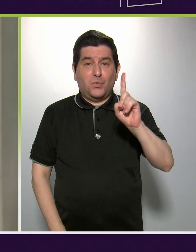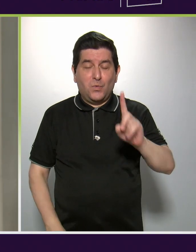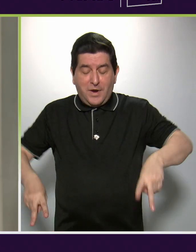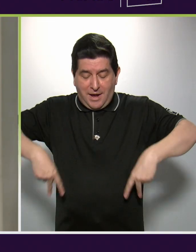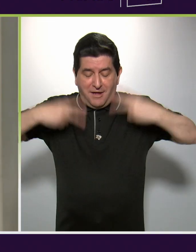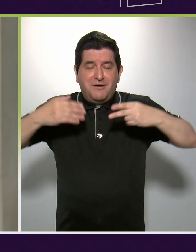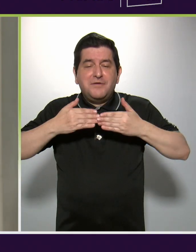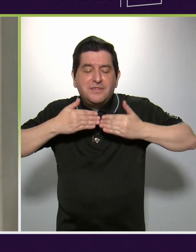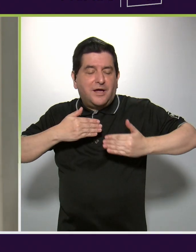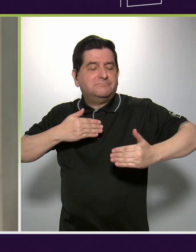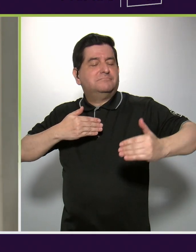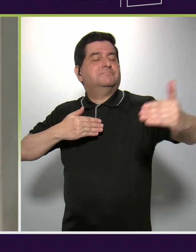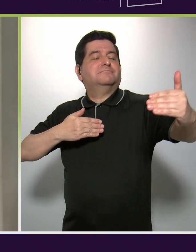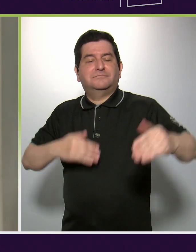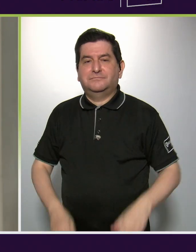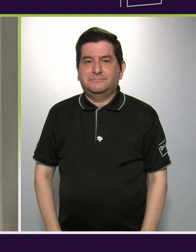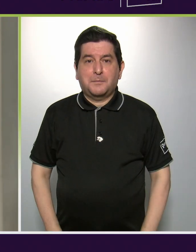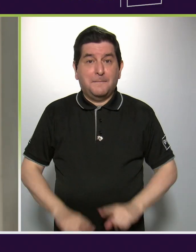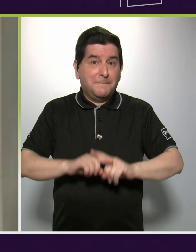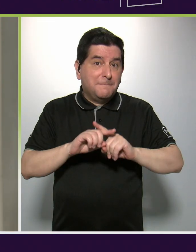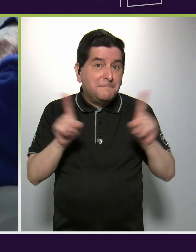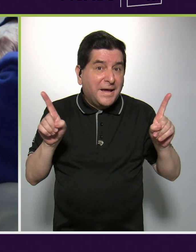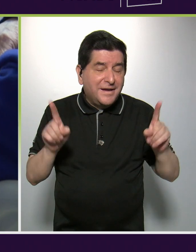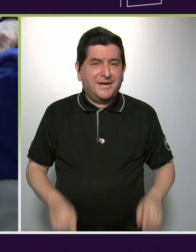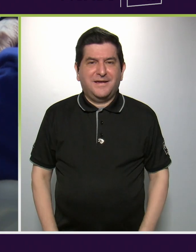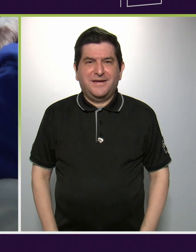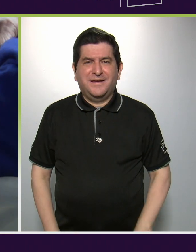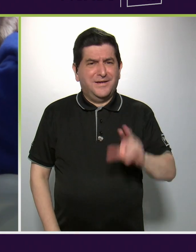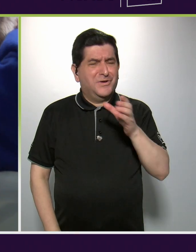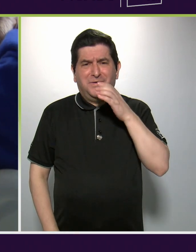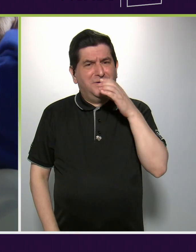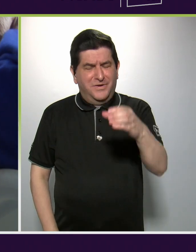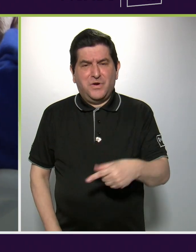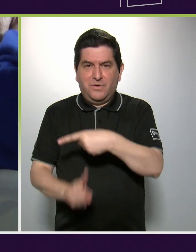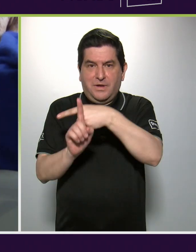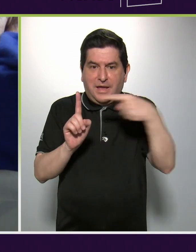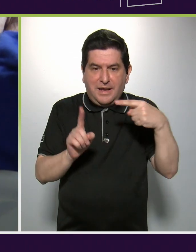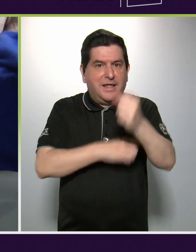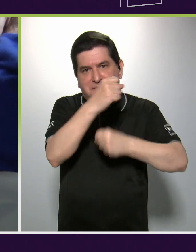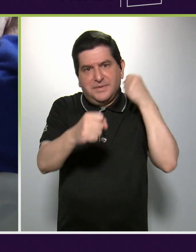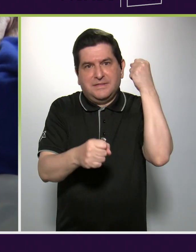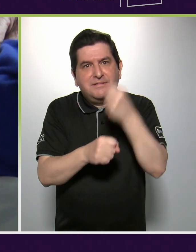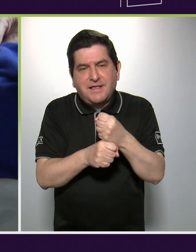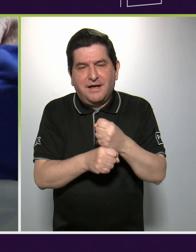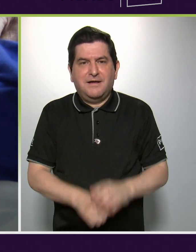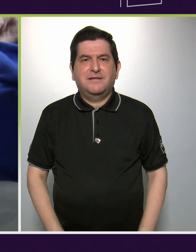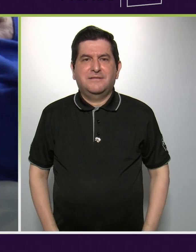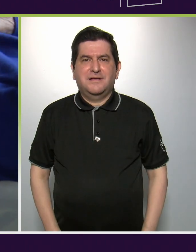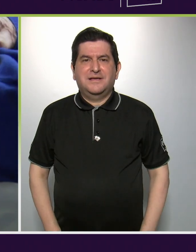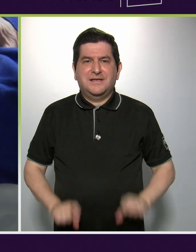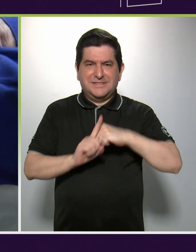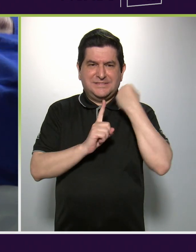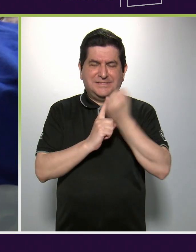vida, ¿verdad? No sería, ¿verdad?, una recomendación que más de la mitad de esos años sean